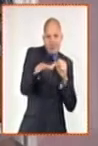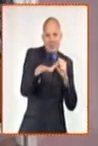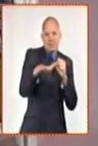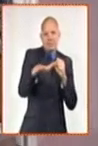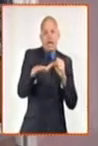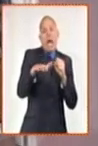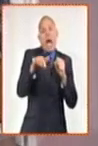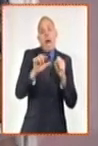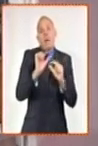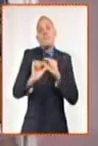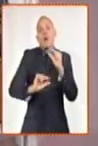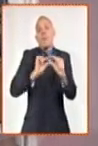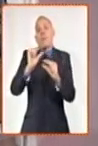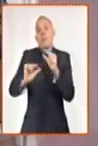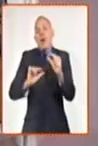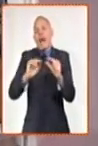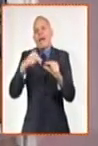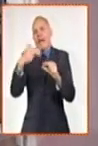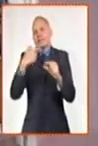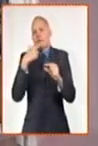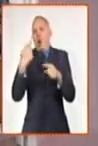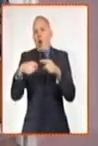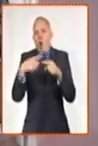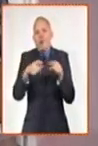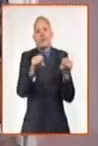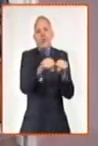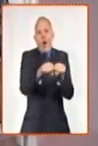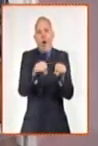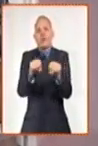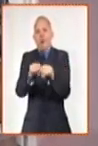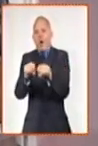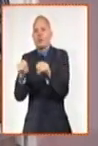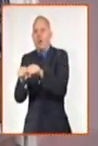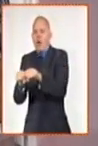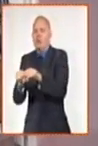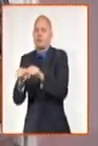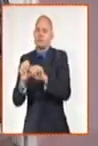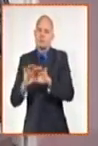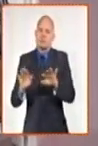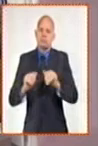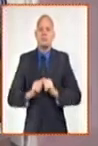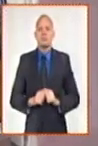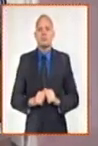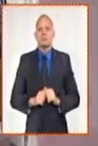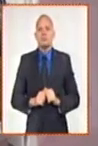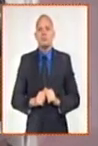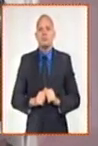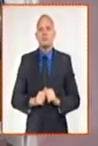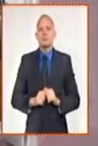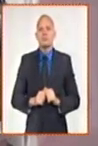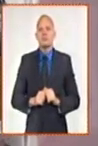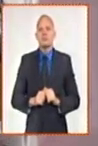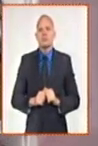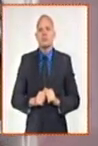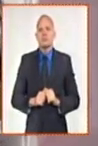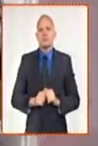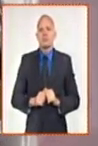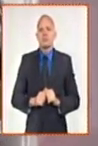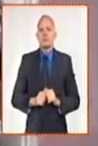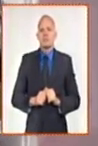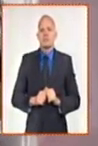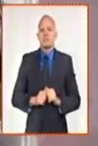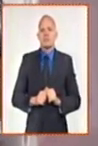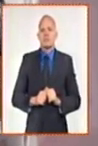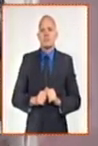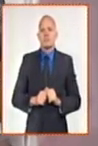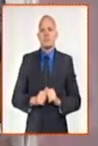bueno, empezar a interconectar todo el sistema por las redes eléctricas para llegar a tener el sistema interconectado. A partir de ahí se fueron interconectando un grupo de